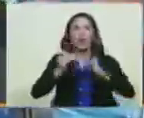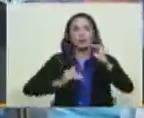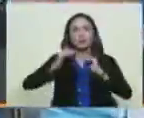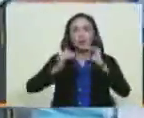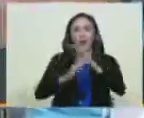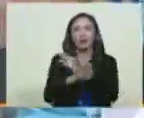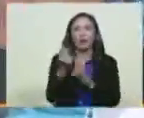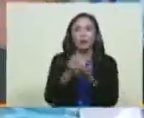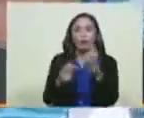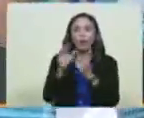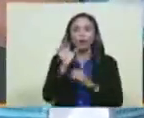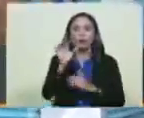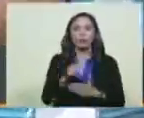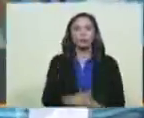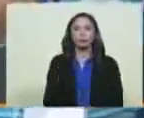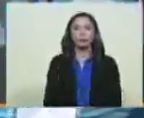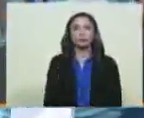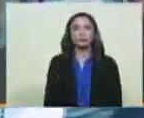del país